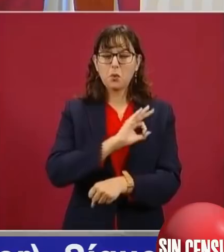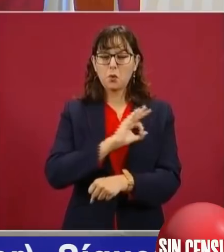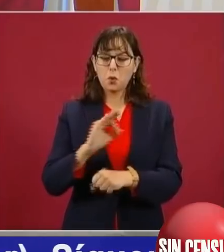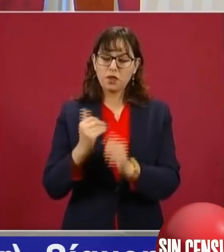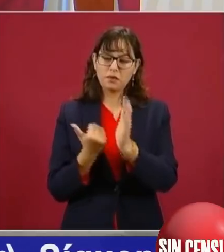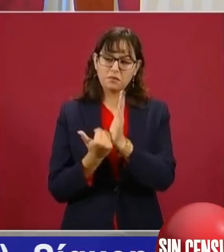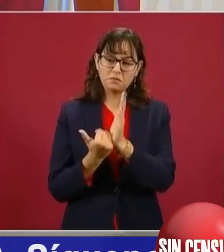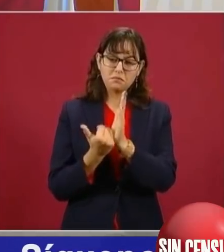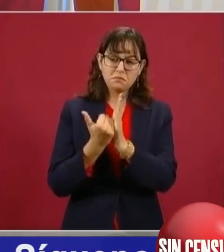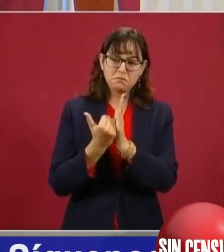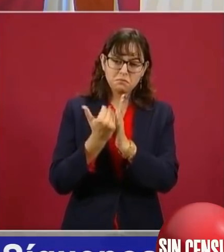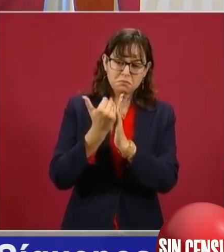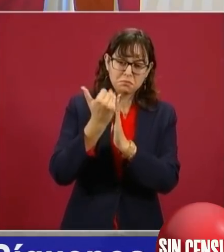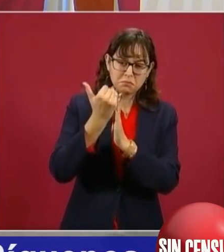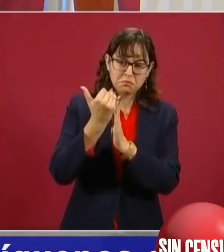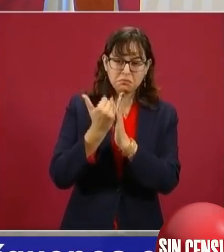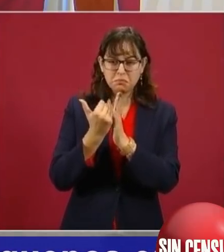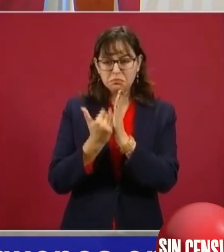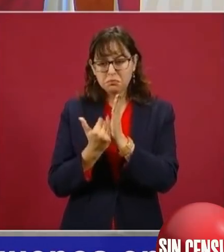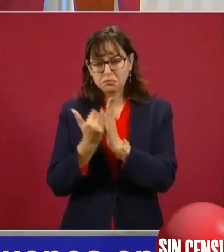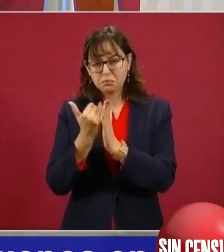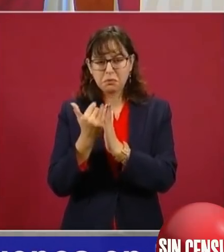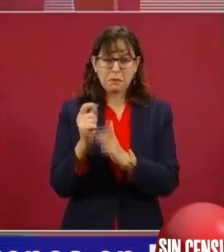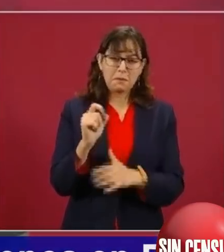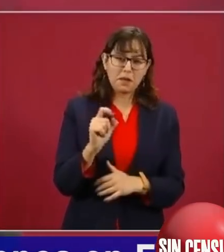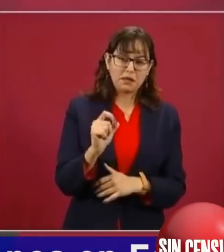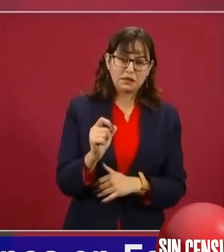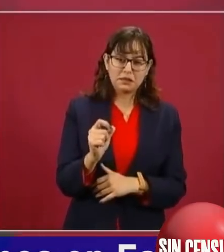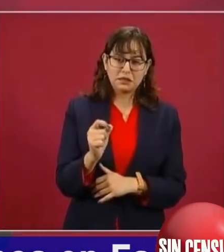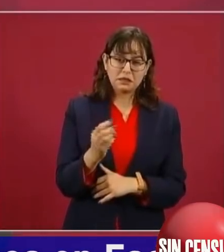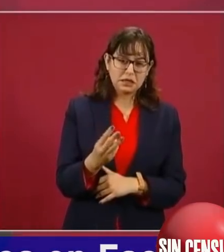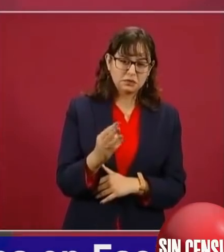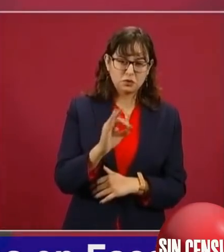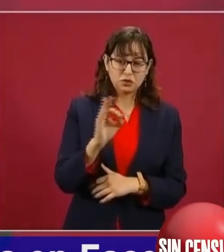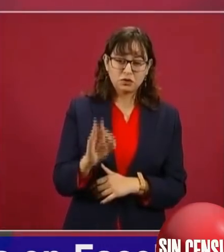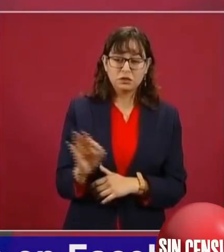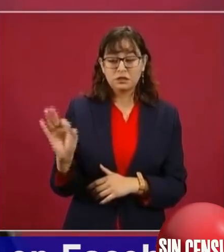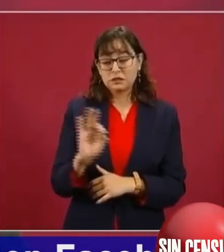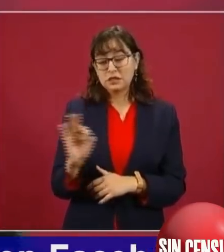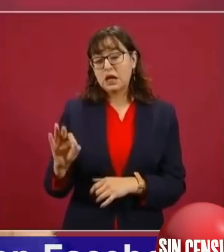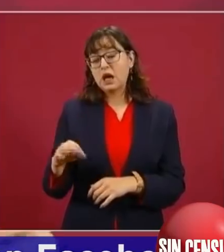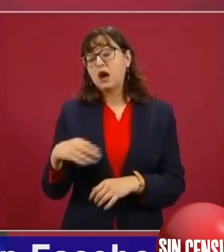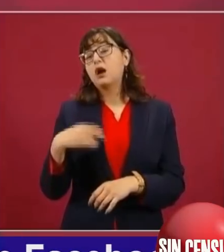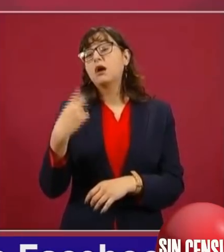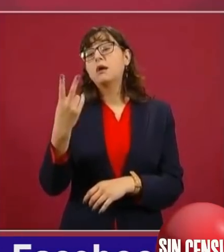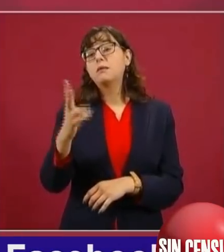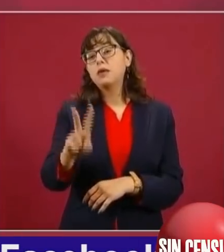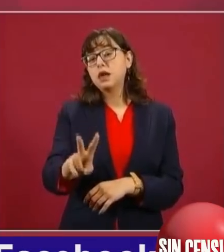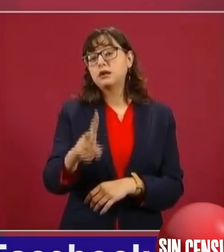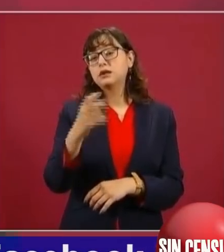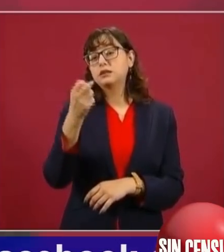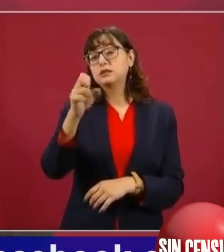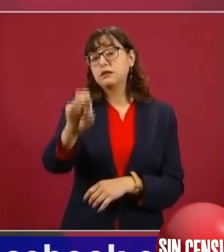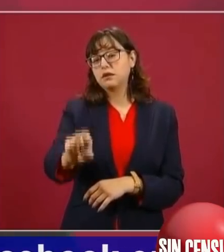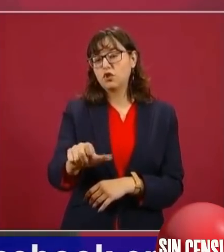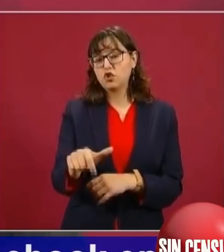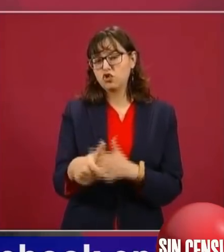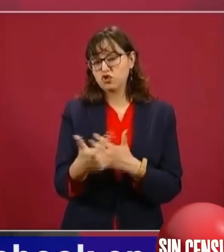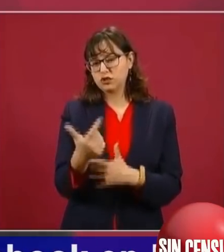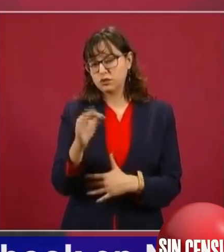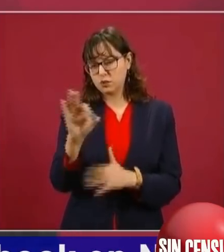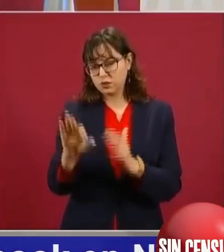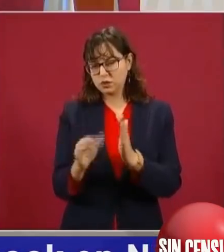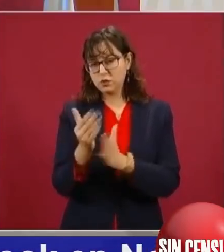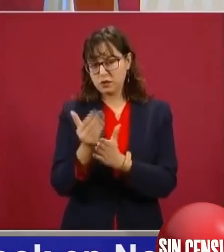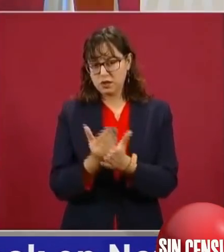próximo sábado no sean 23%, quizás sean 12 o 15%, pero se mantenga esta reducción que ha